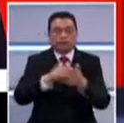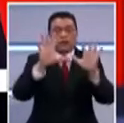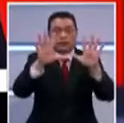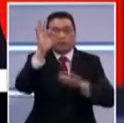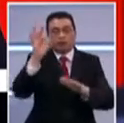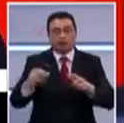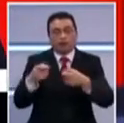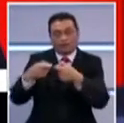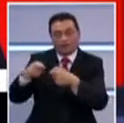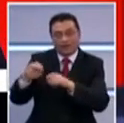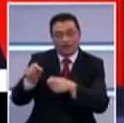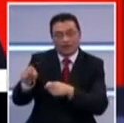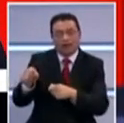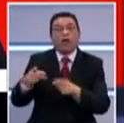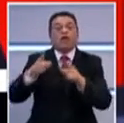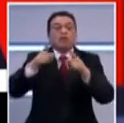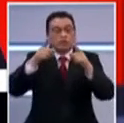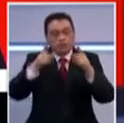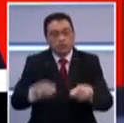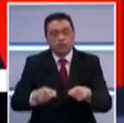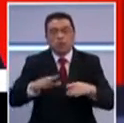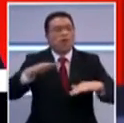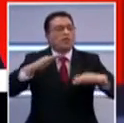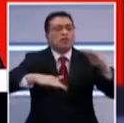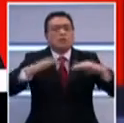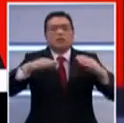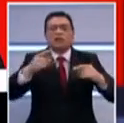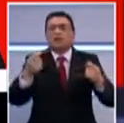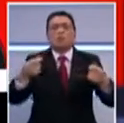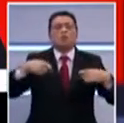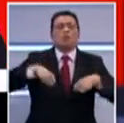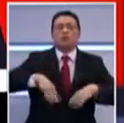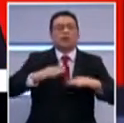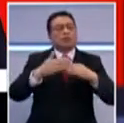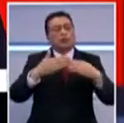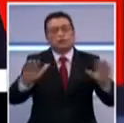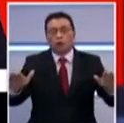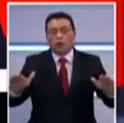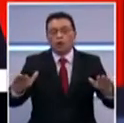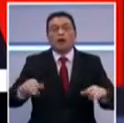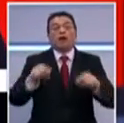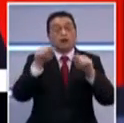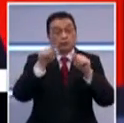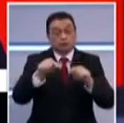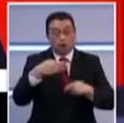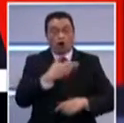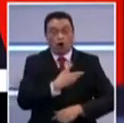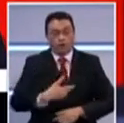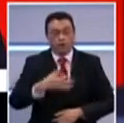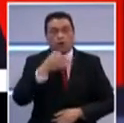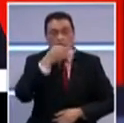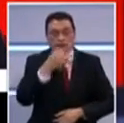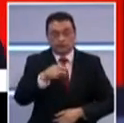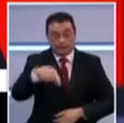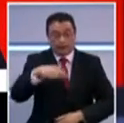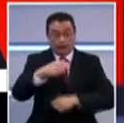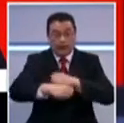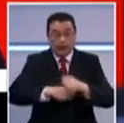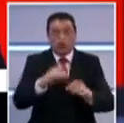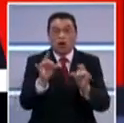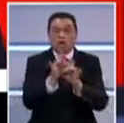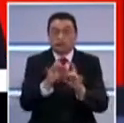ventas y eso debe hacerlo independientemente del resultado lo que nosotros hemos establecido como gobierno es que este año en particular